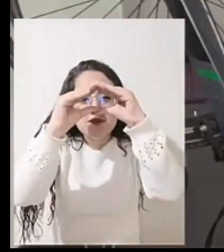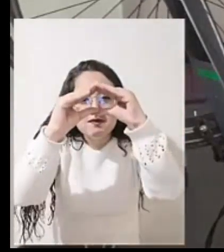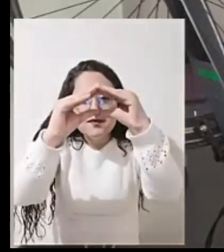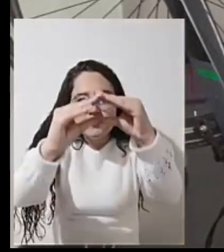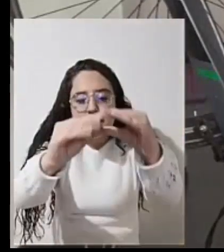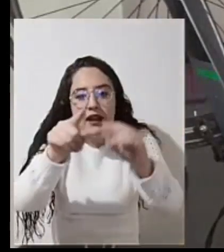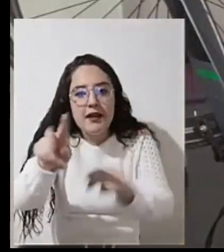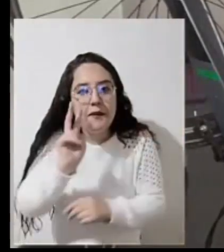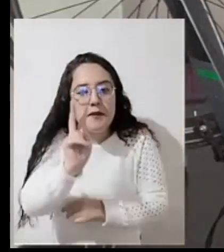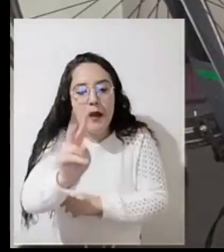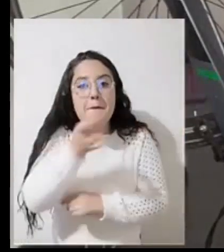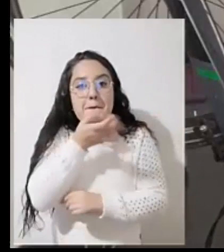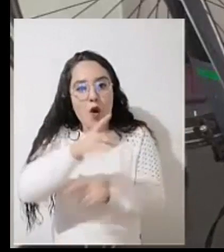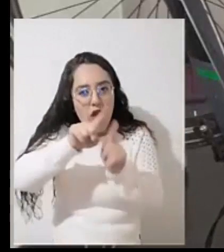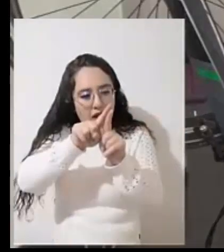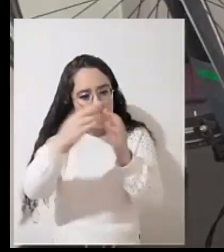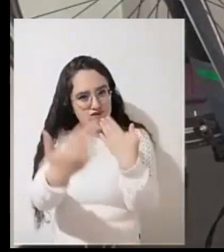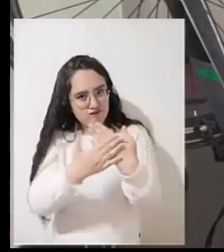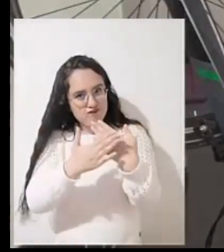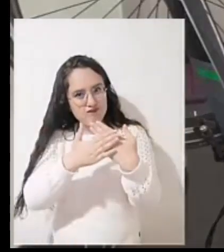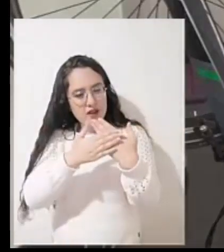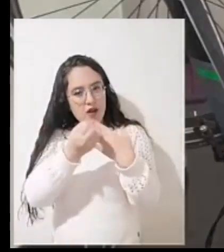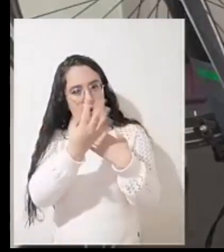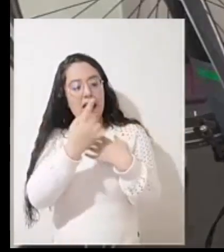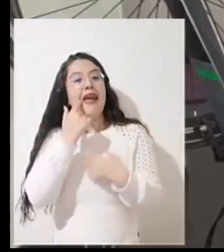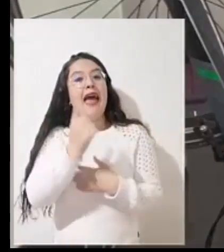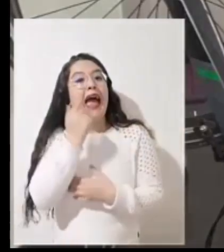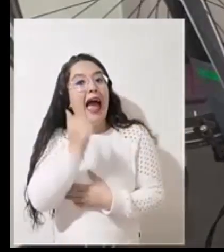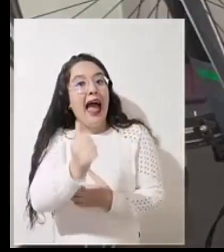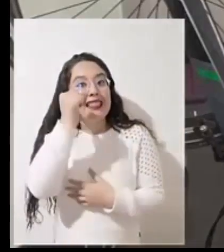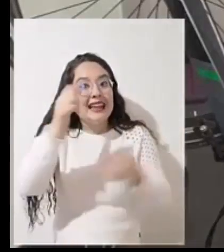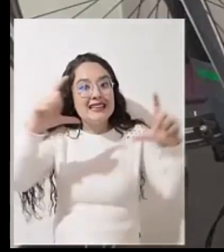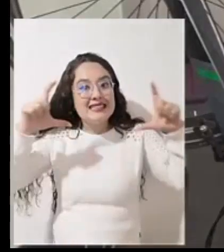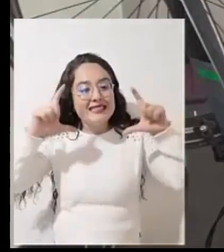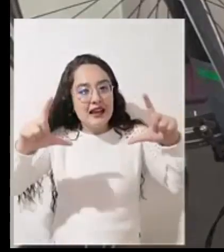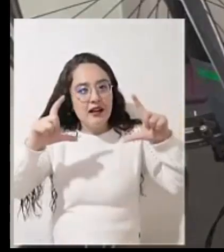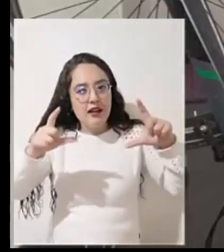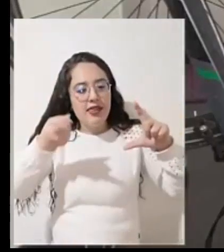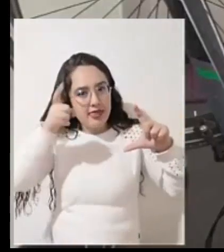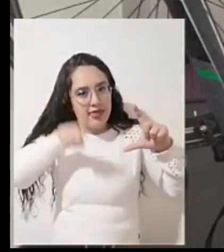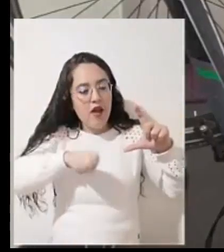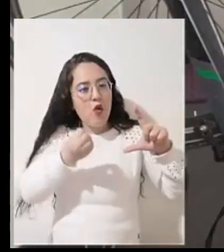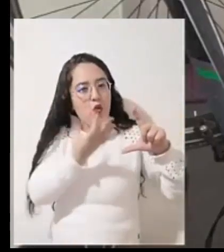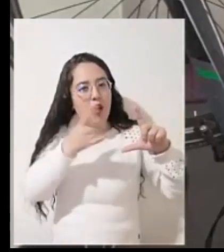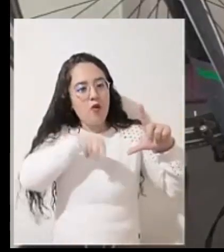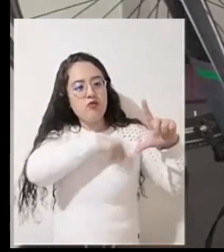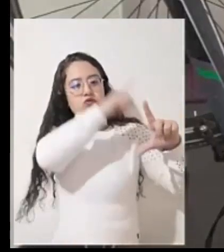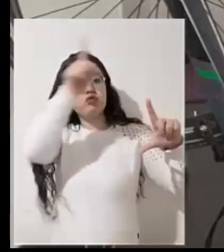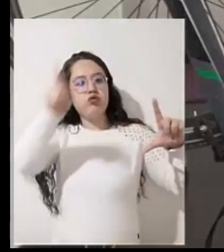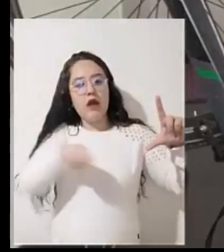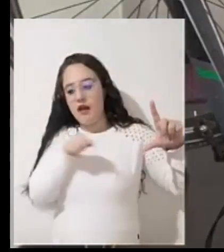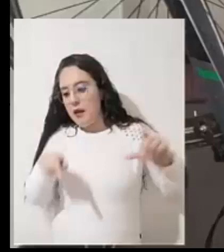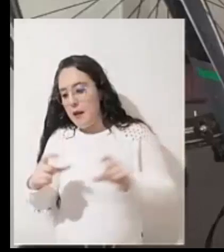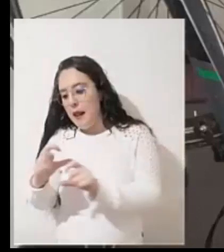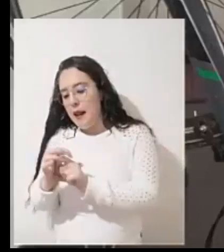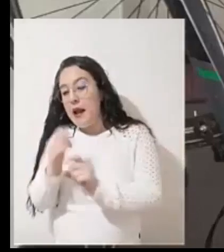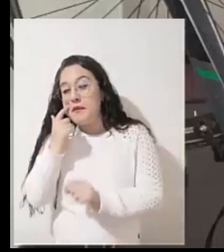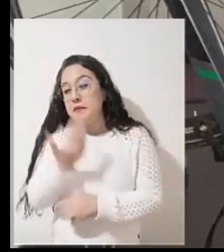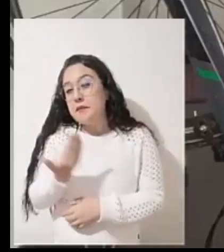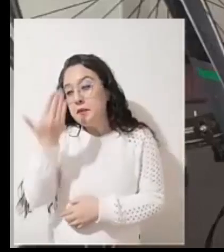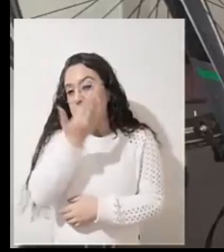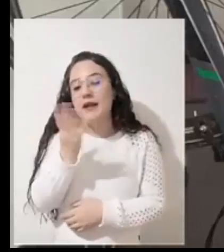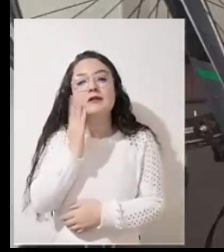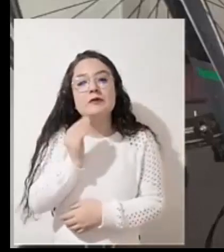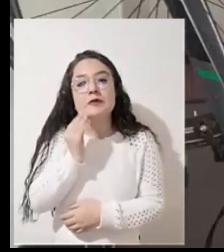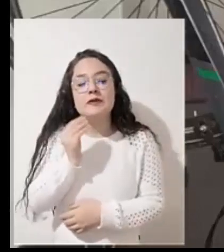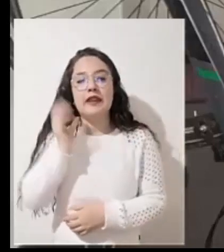en los marcadores, este debe dar una sola vuelta y el de atrás sí debe dar más vueltas si el piñón es más pequeño.